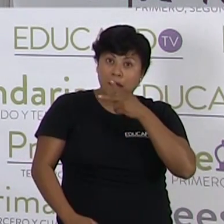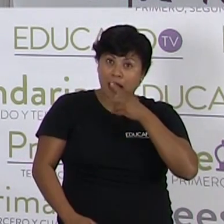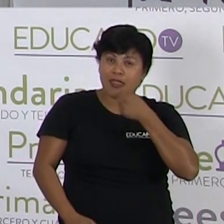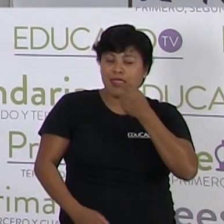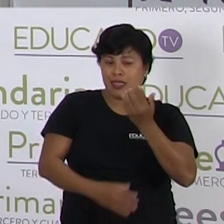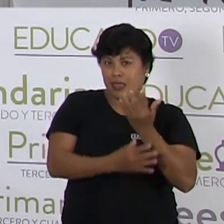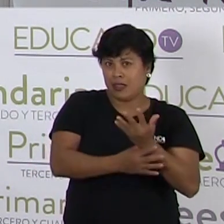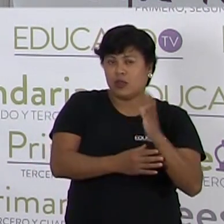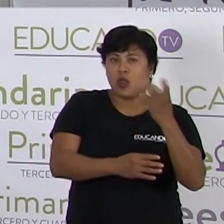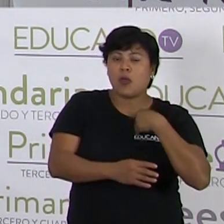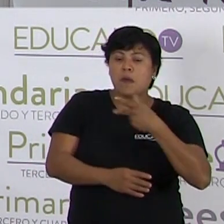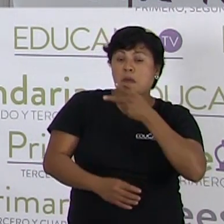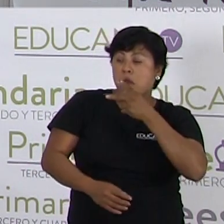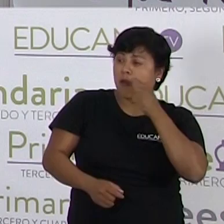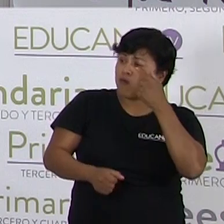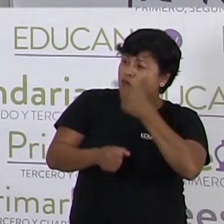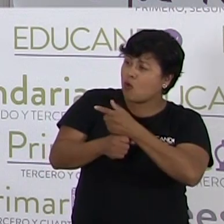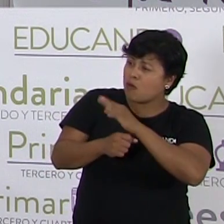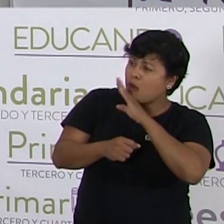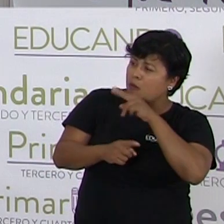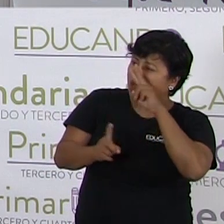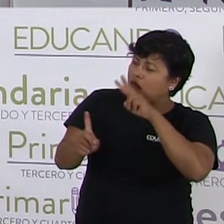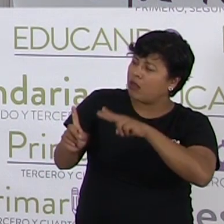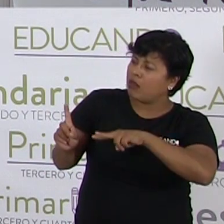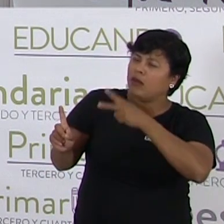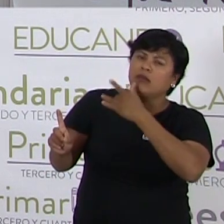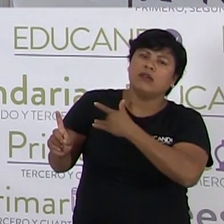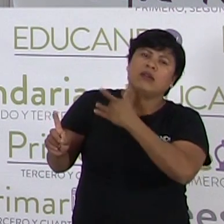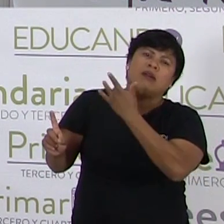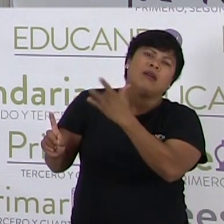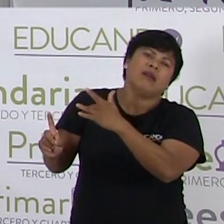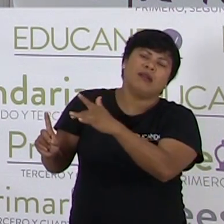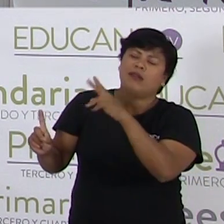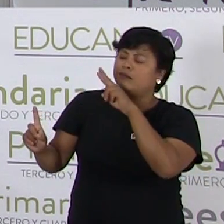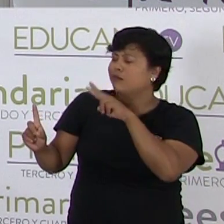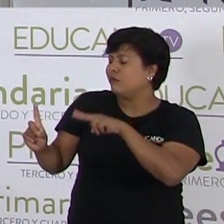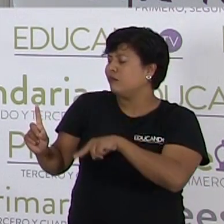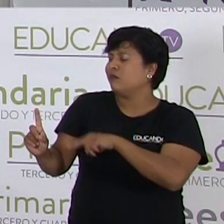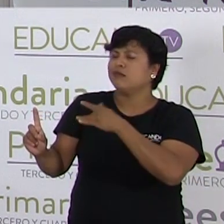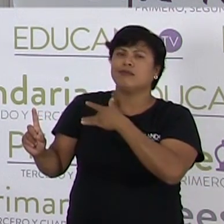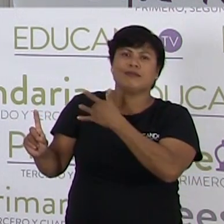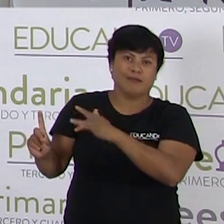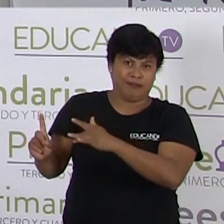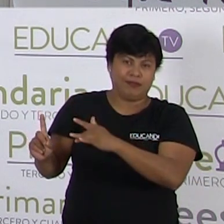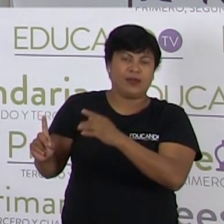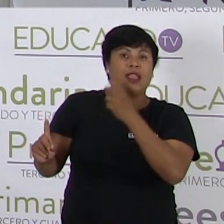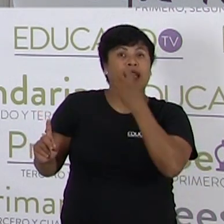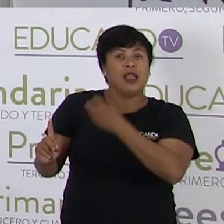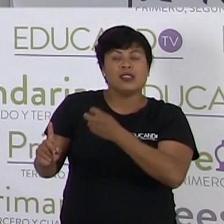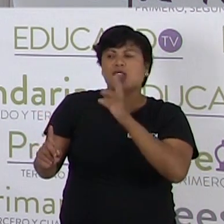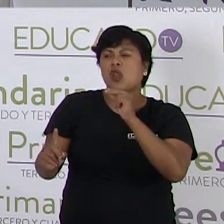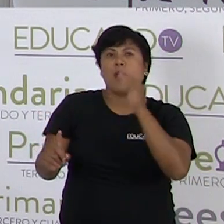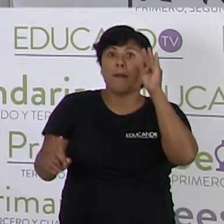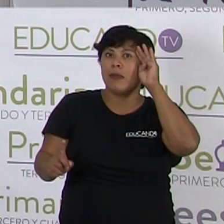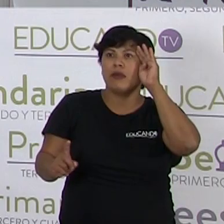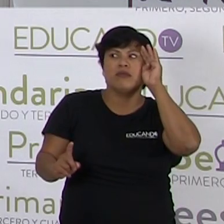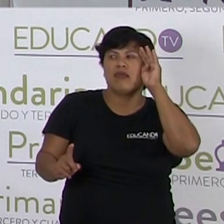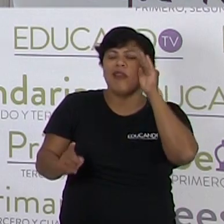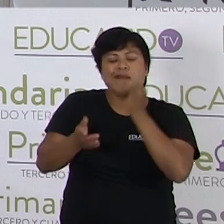vio a mi mamá por primera vez, se enamoró de ella y que no lo pensó